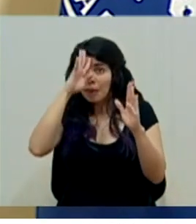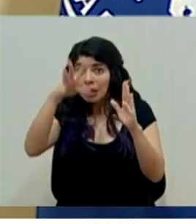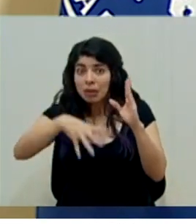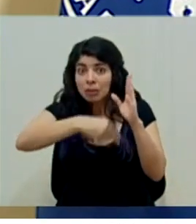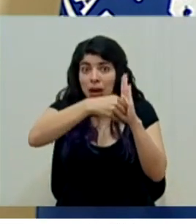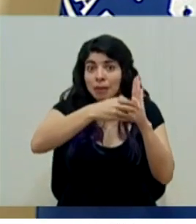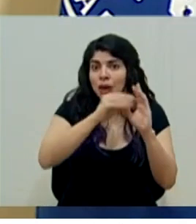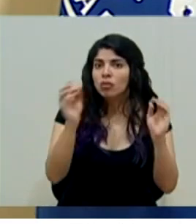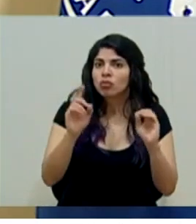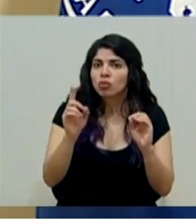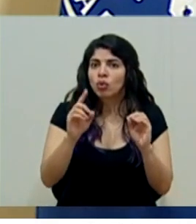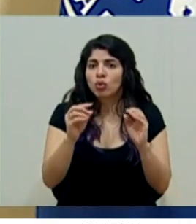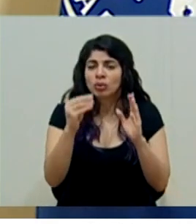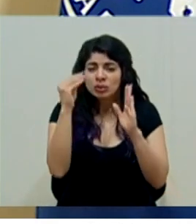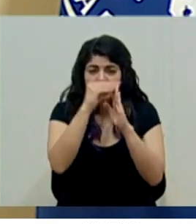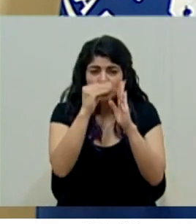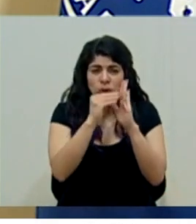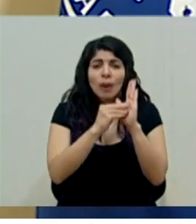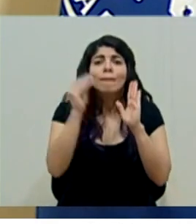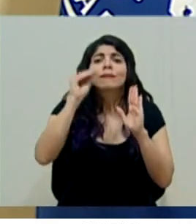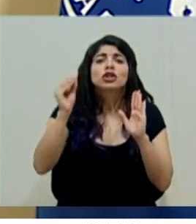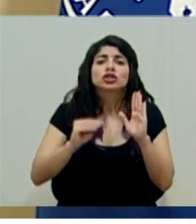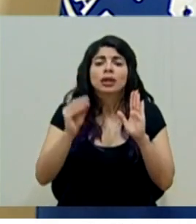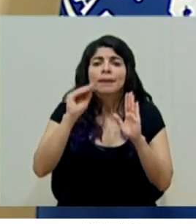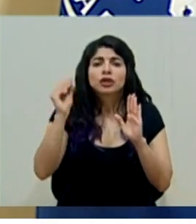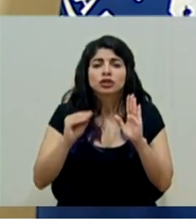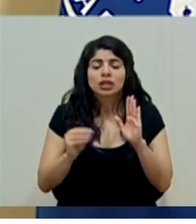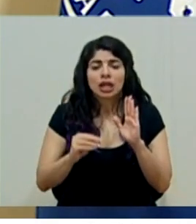contrario, nominalizamos todos los pluses.